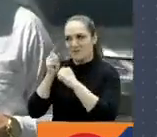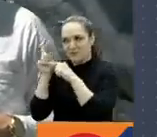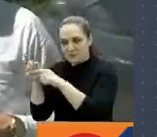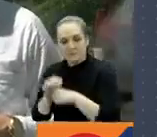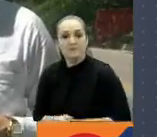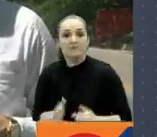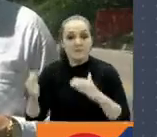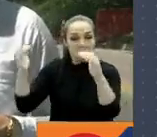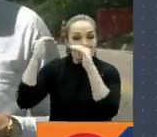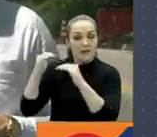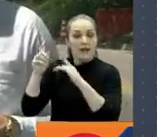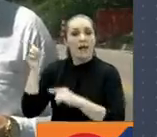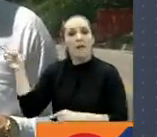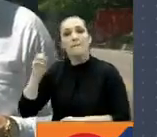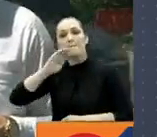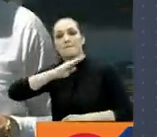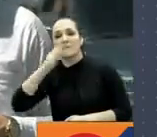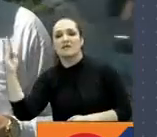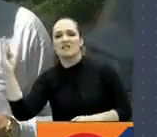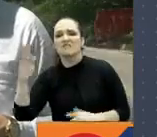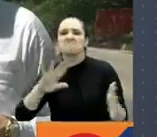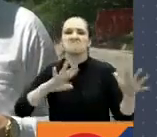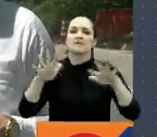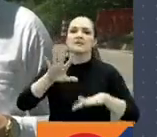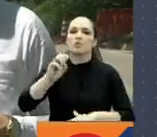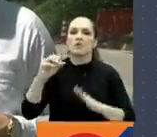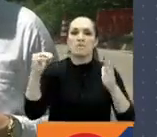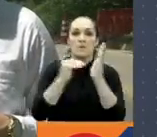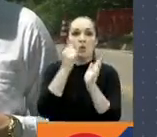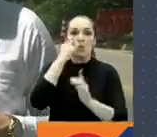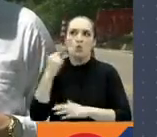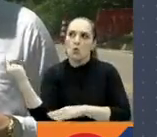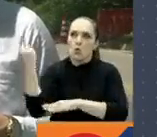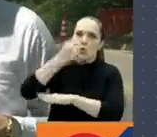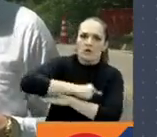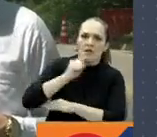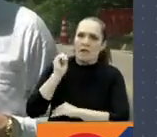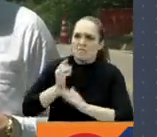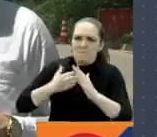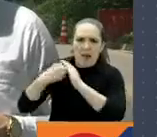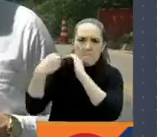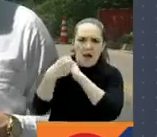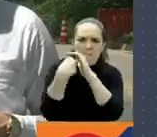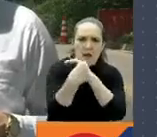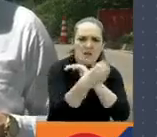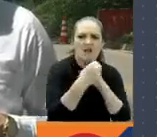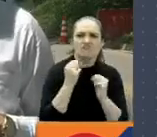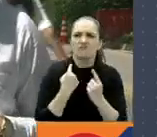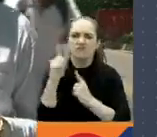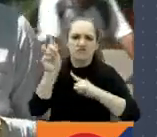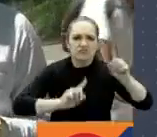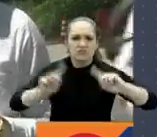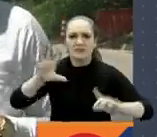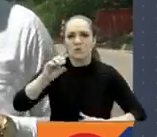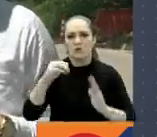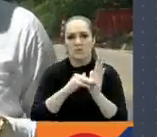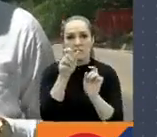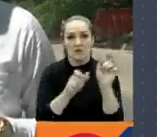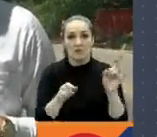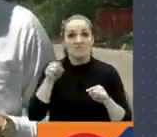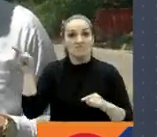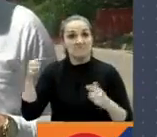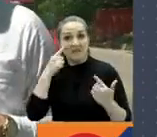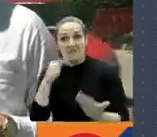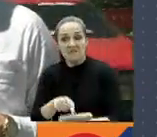En Barranquilla se están movilizando alrededor de 50.000 viajeros diariamente durante este mes. Nos vamos a la Puerta de Oro de Colombia. María José Martínez, se